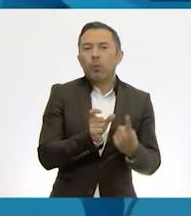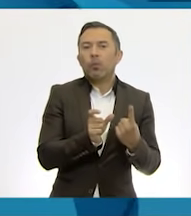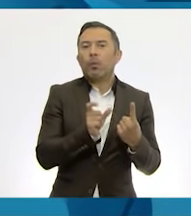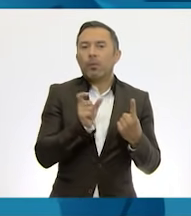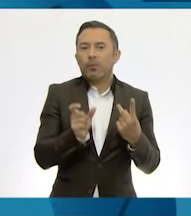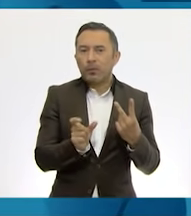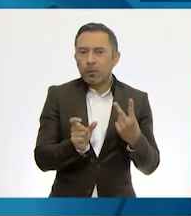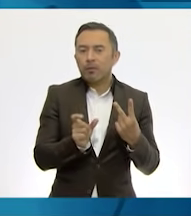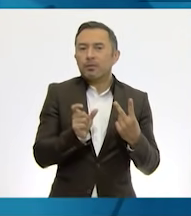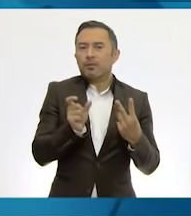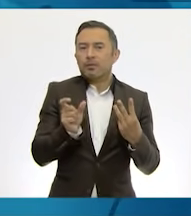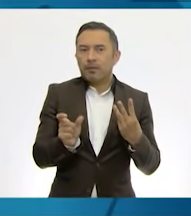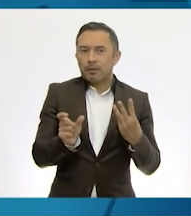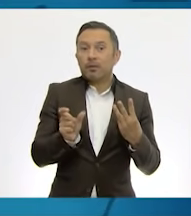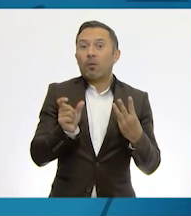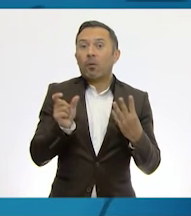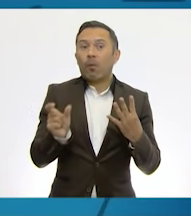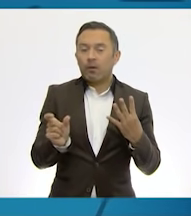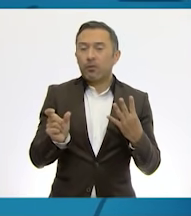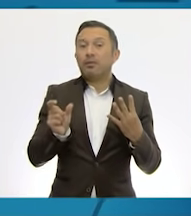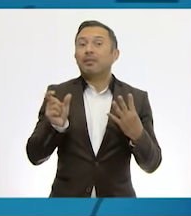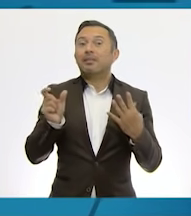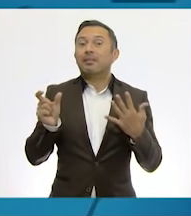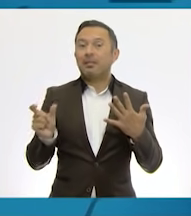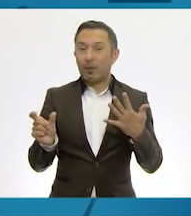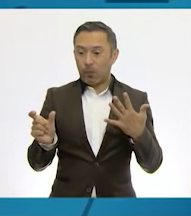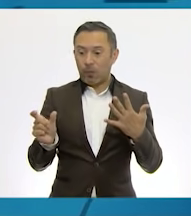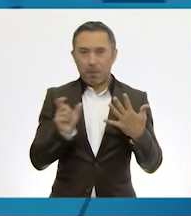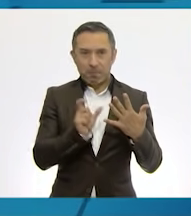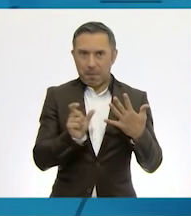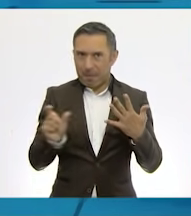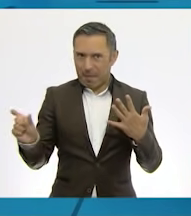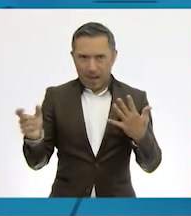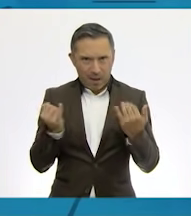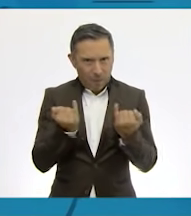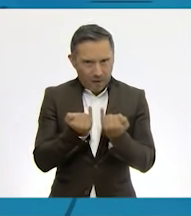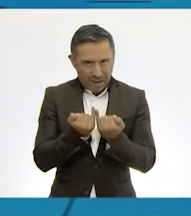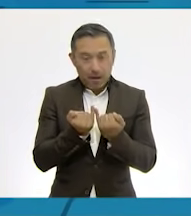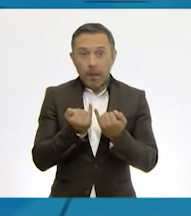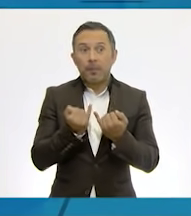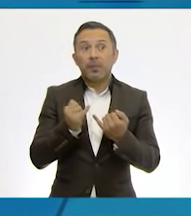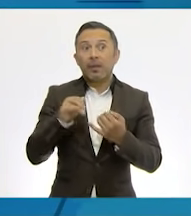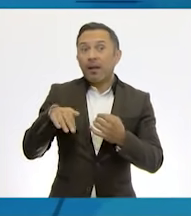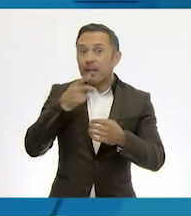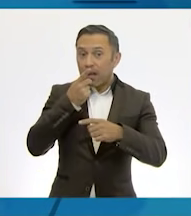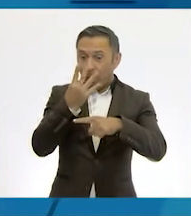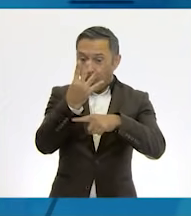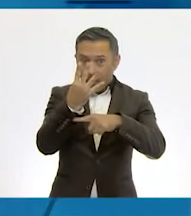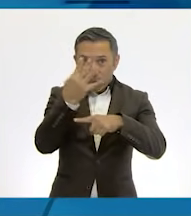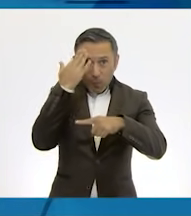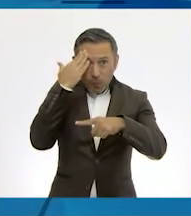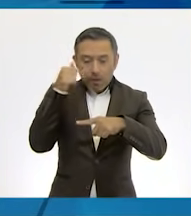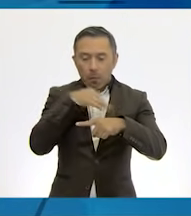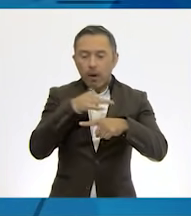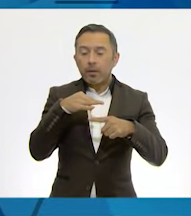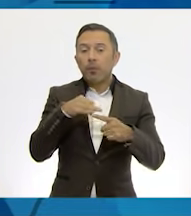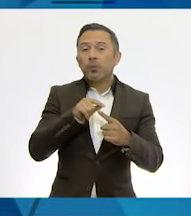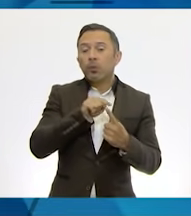moveremos al cuarto. Uno, dos, tres, cuatro.